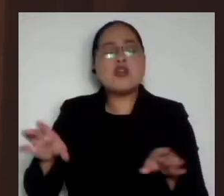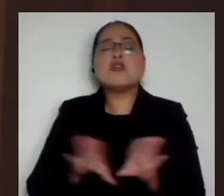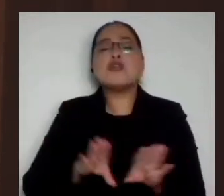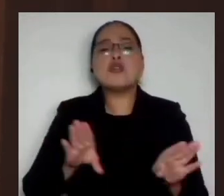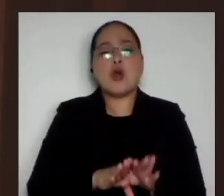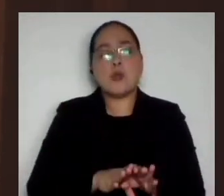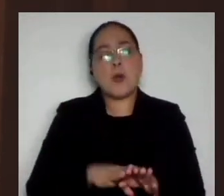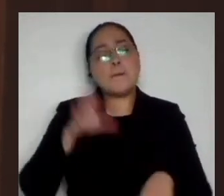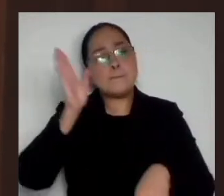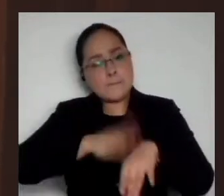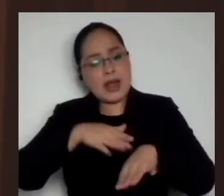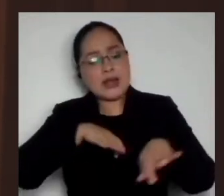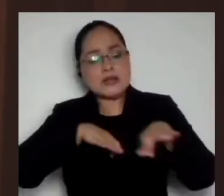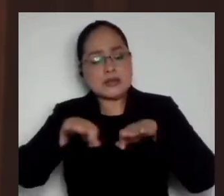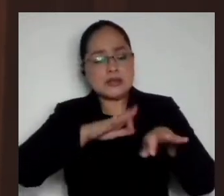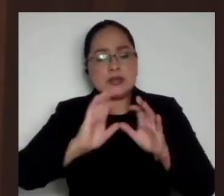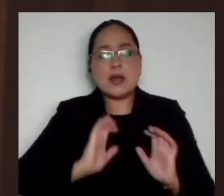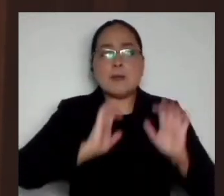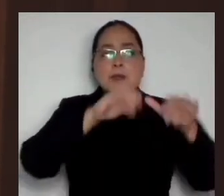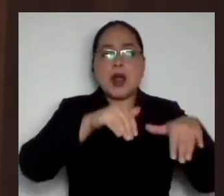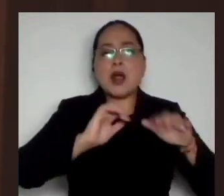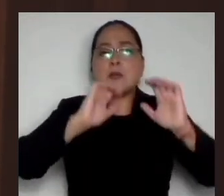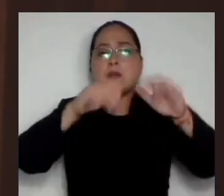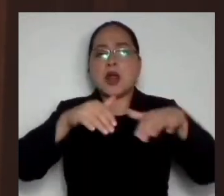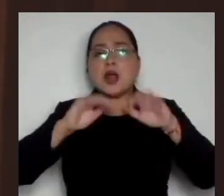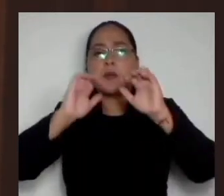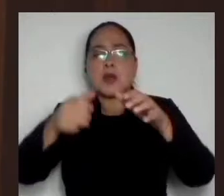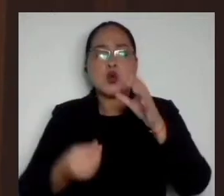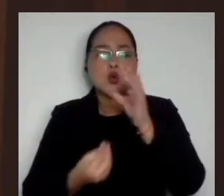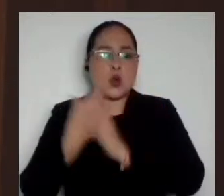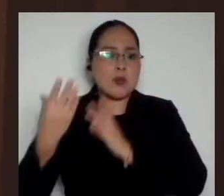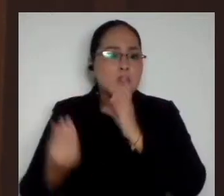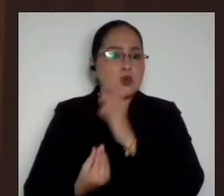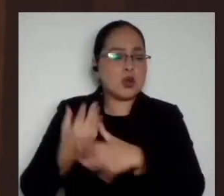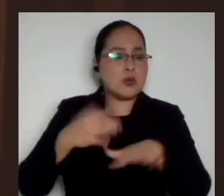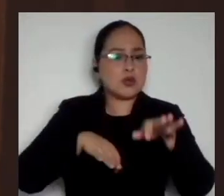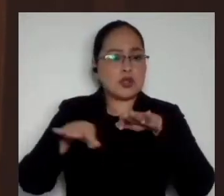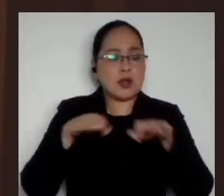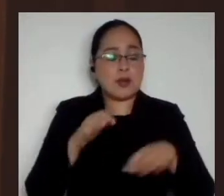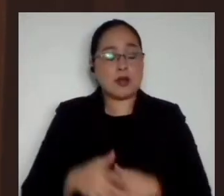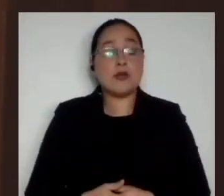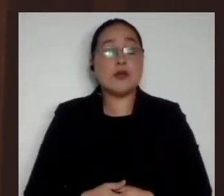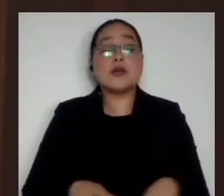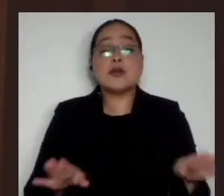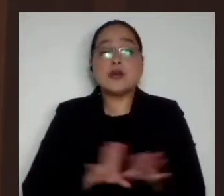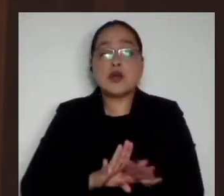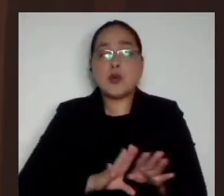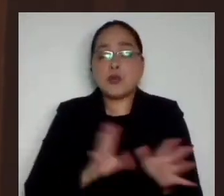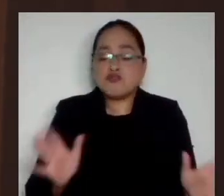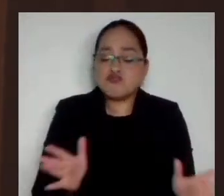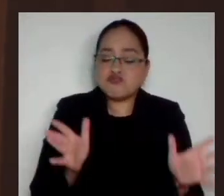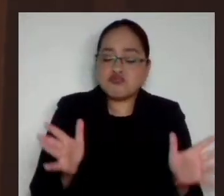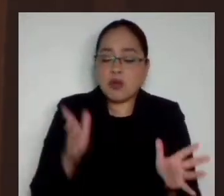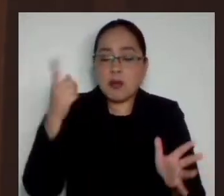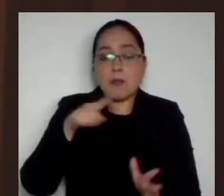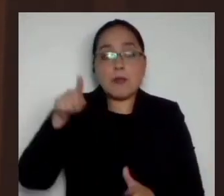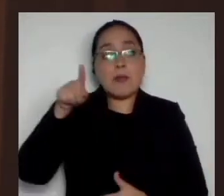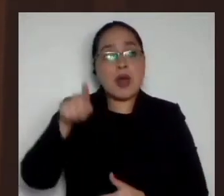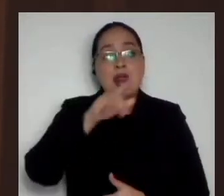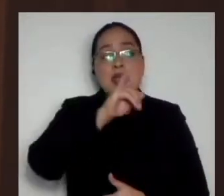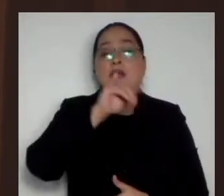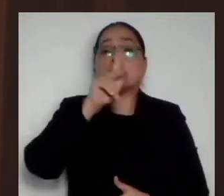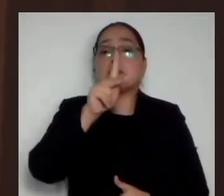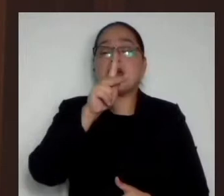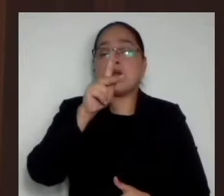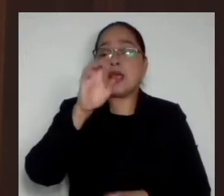empleos, porque si el incentivarlos para que la iniciativa privada invierta no